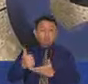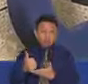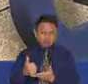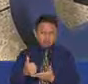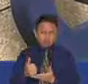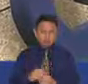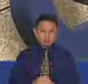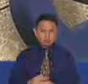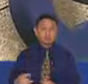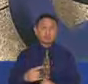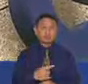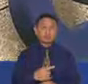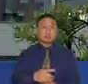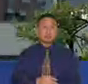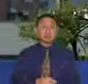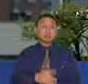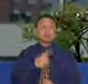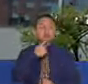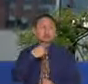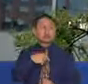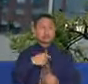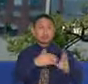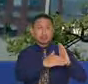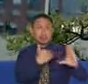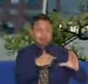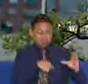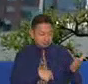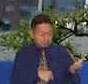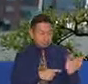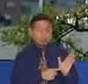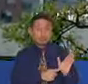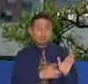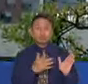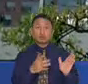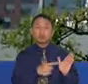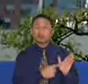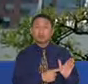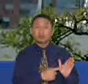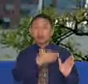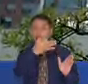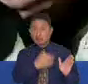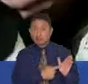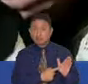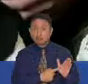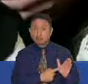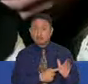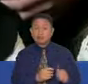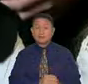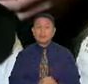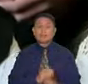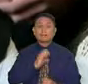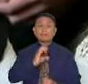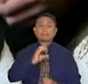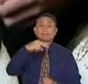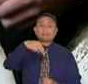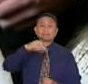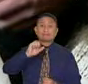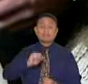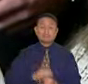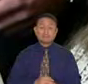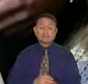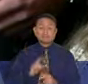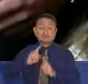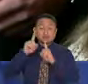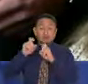mientras que esta entidad afirma no haber recibido ningún documento oficial. El CNE, al no contestar